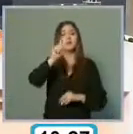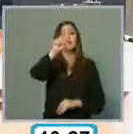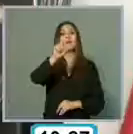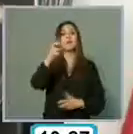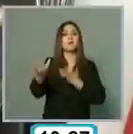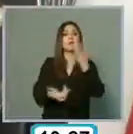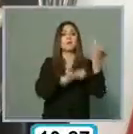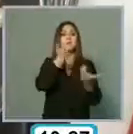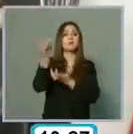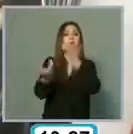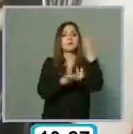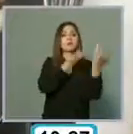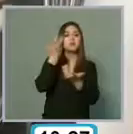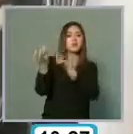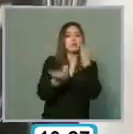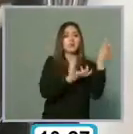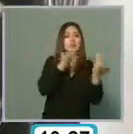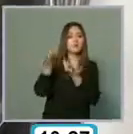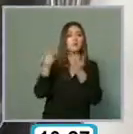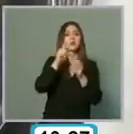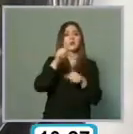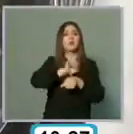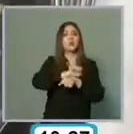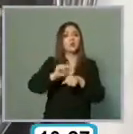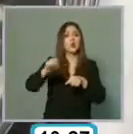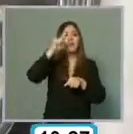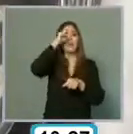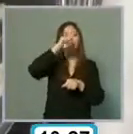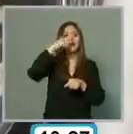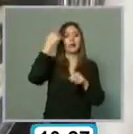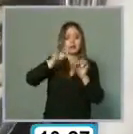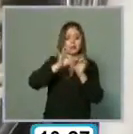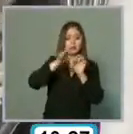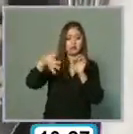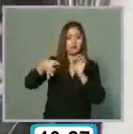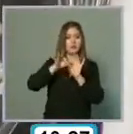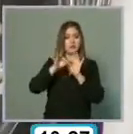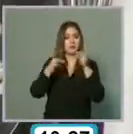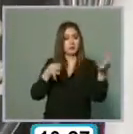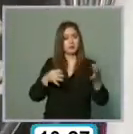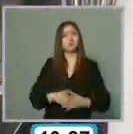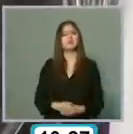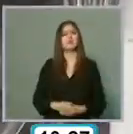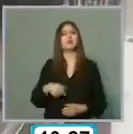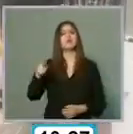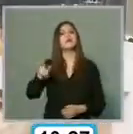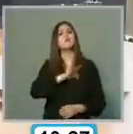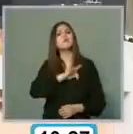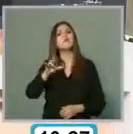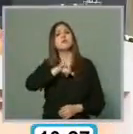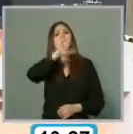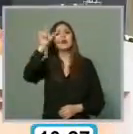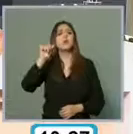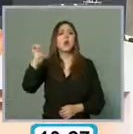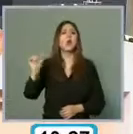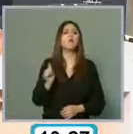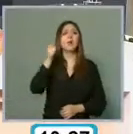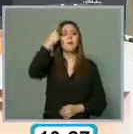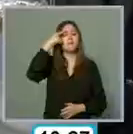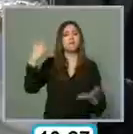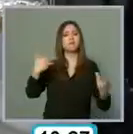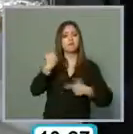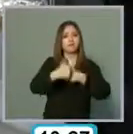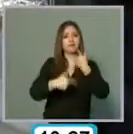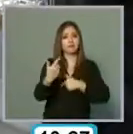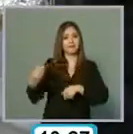las vertemos hasta que se suavicen y ya después nada más las frotamos y Ya de sencillo. pasada hacemos leche de almendras, ¿no? Estaría muy bien eso, exactamente. Si